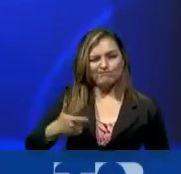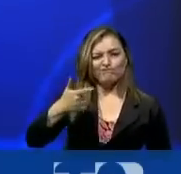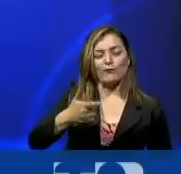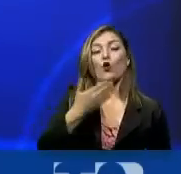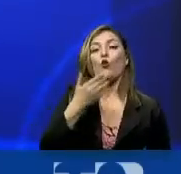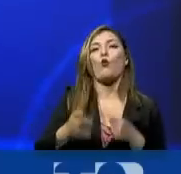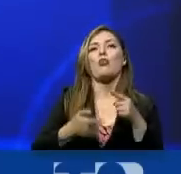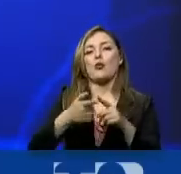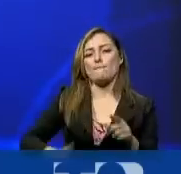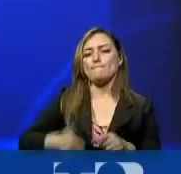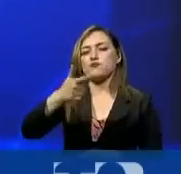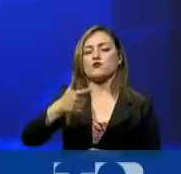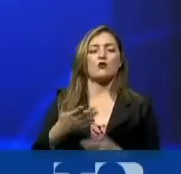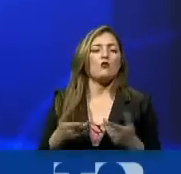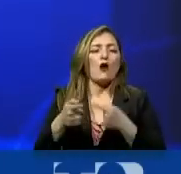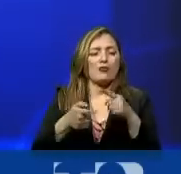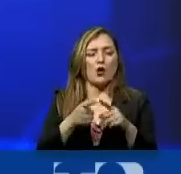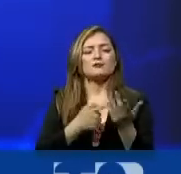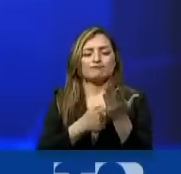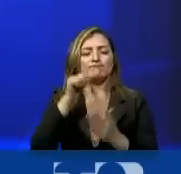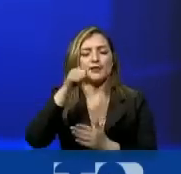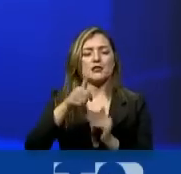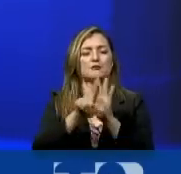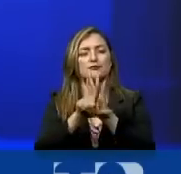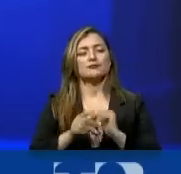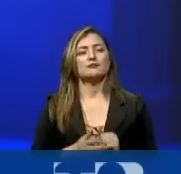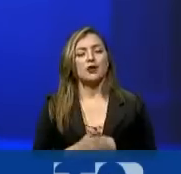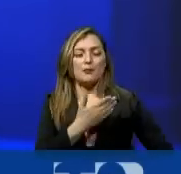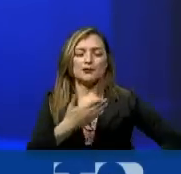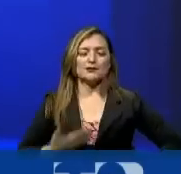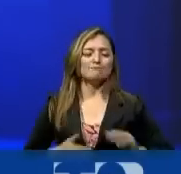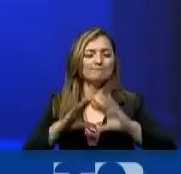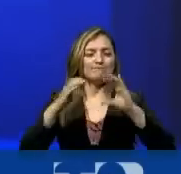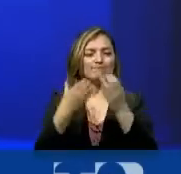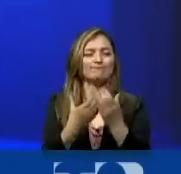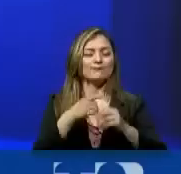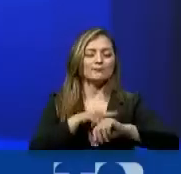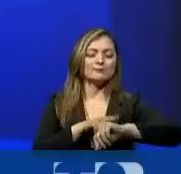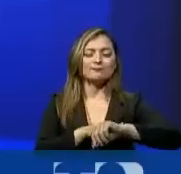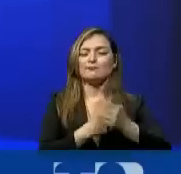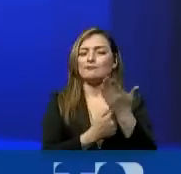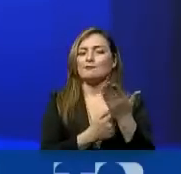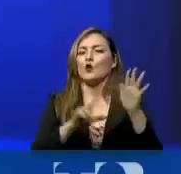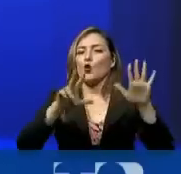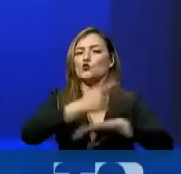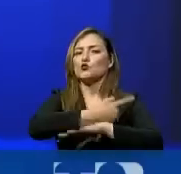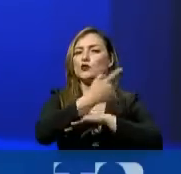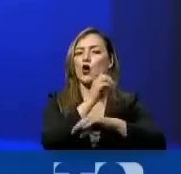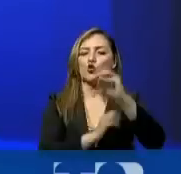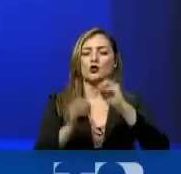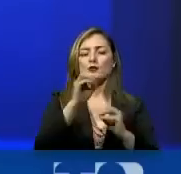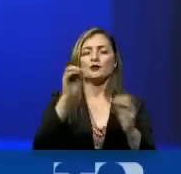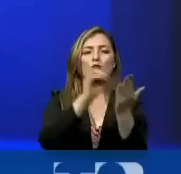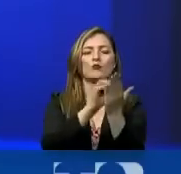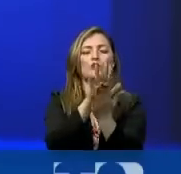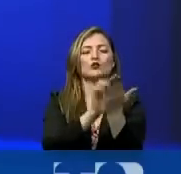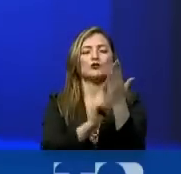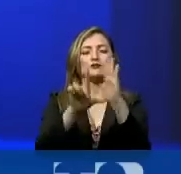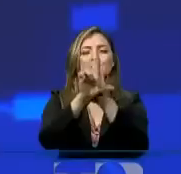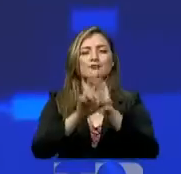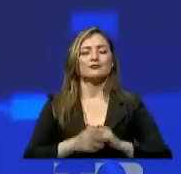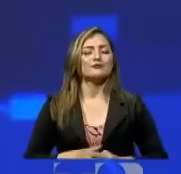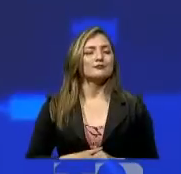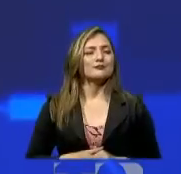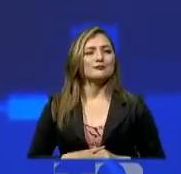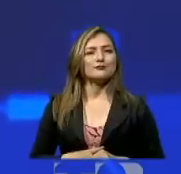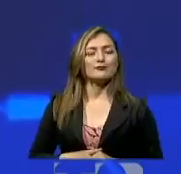y pueda concedérseles, si pide el presidente de la comisión y que es el ponente, 8 días para poner esas observaciones dentro del proyecto de ley.